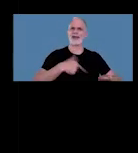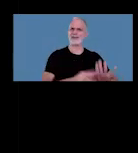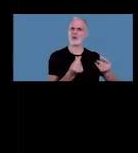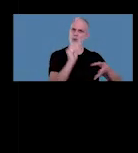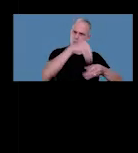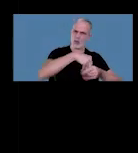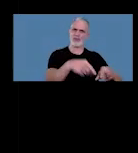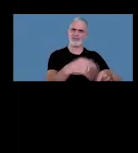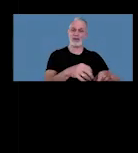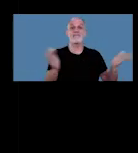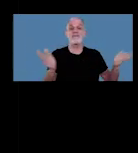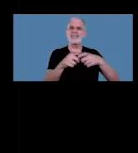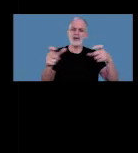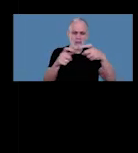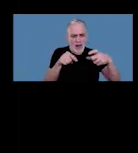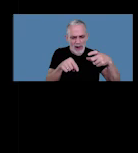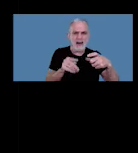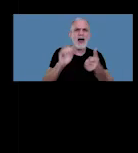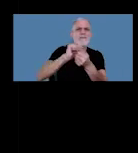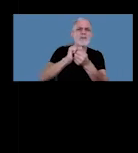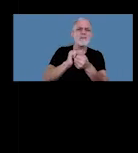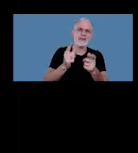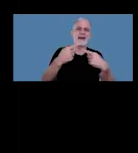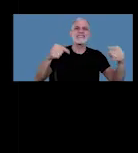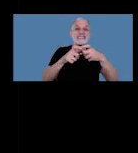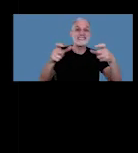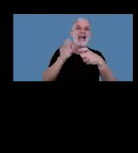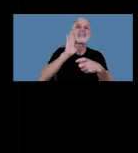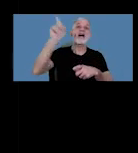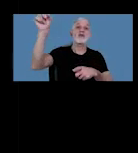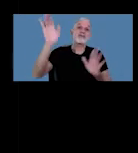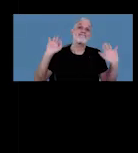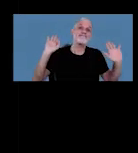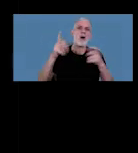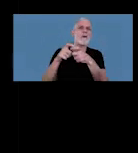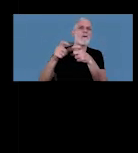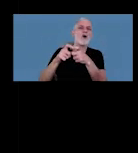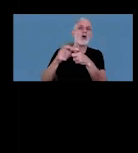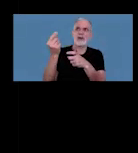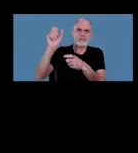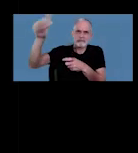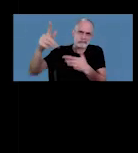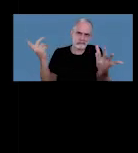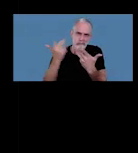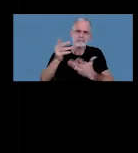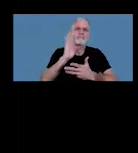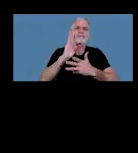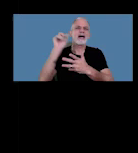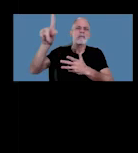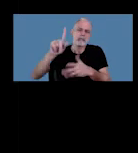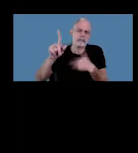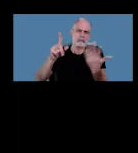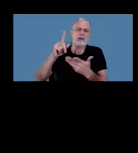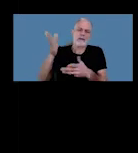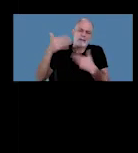el título público, cambiamos de bien, lo emite en los Estados Unidos, tenemos bonos del Tesoro o los bonos soberanos de la República